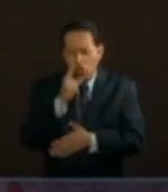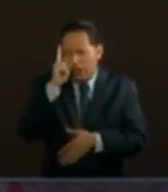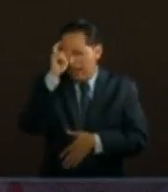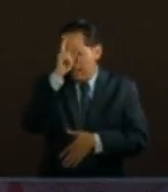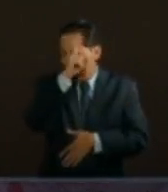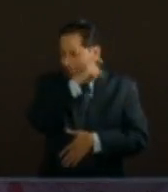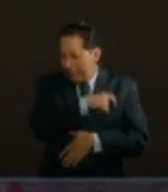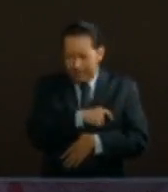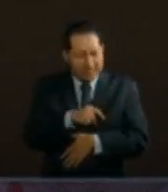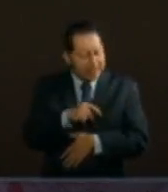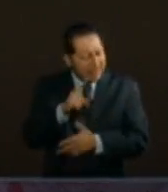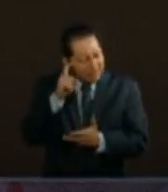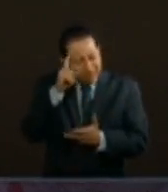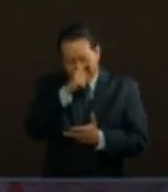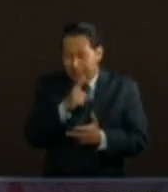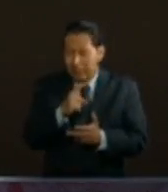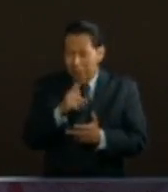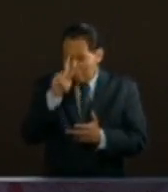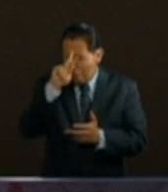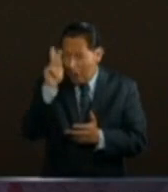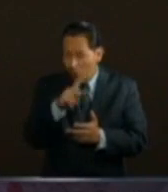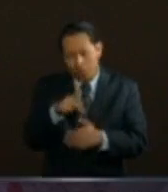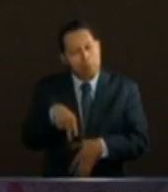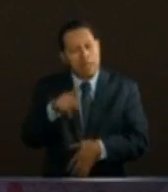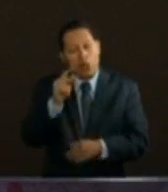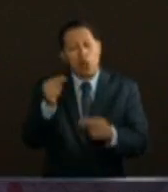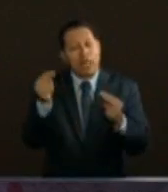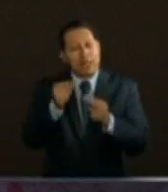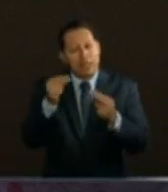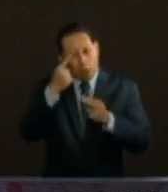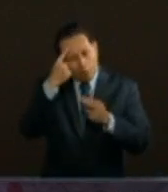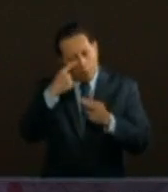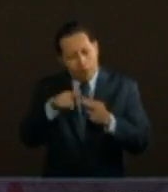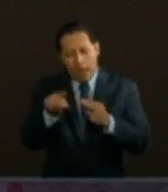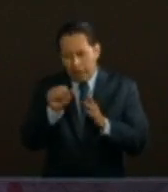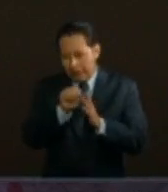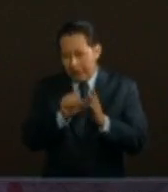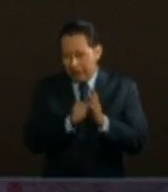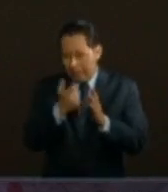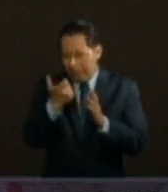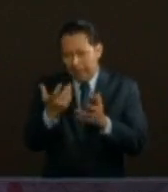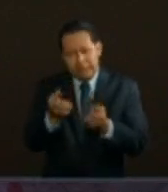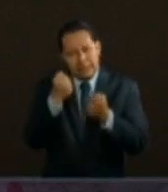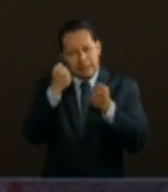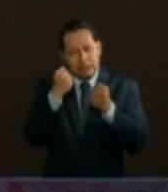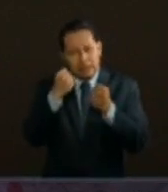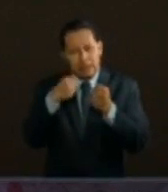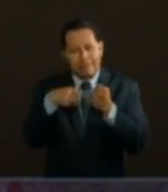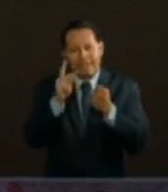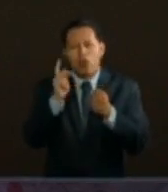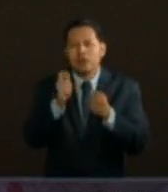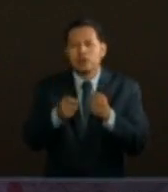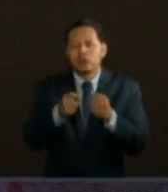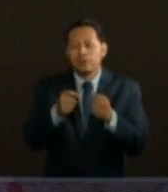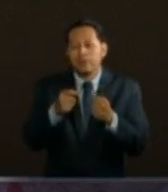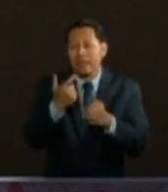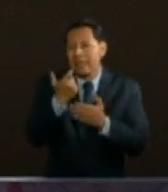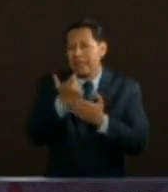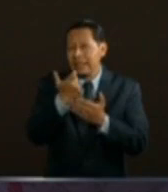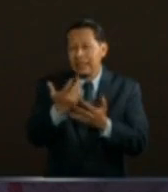necesarias, para salvar el sistema financiero, pero más que salvar el sistema